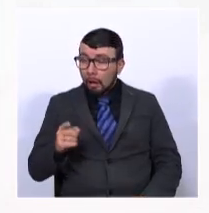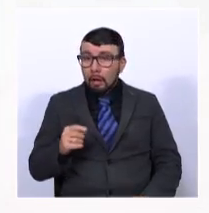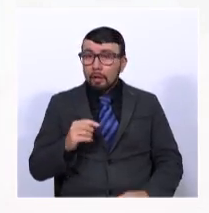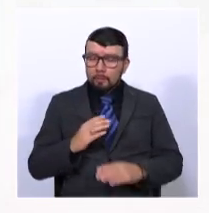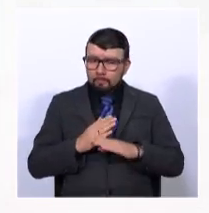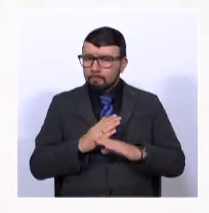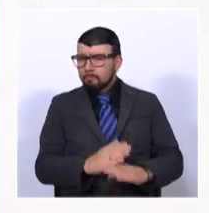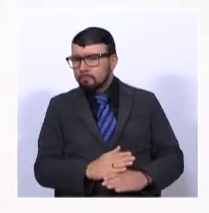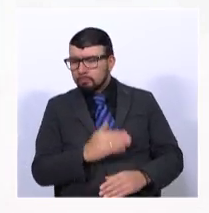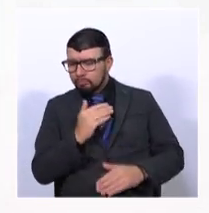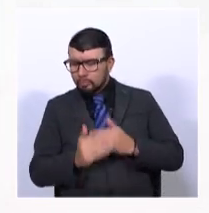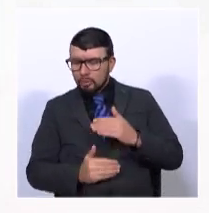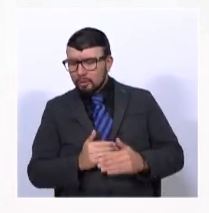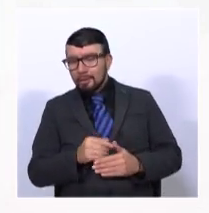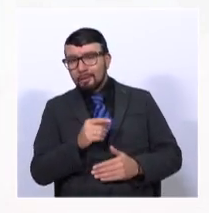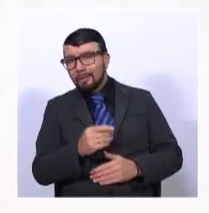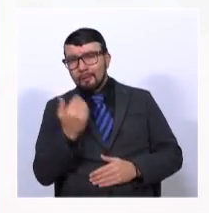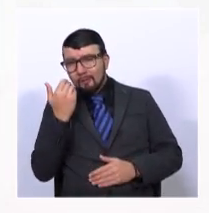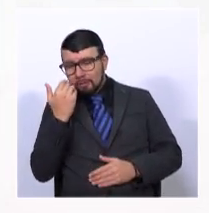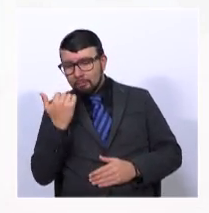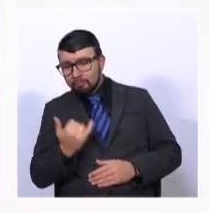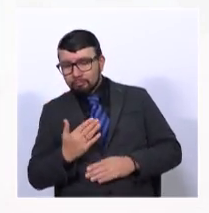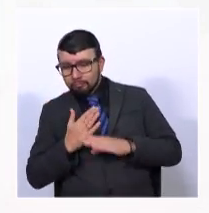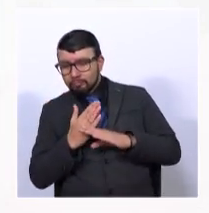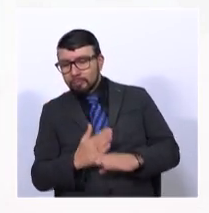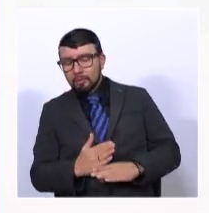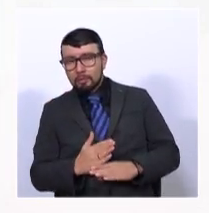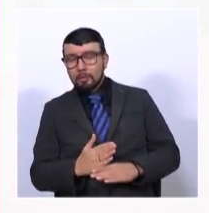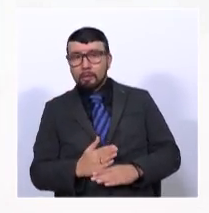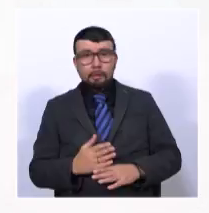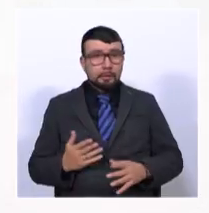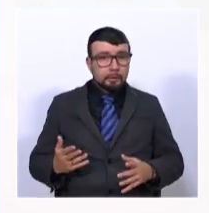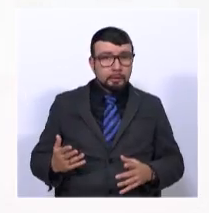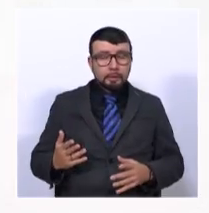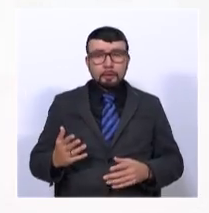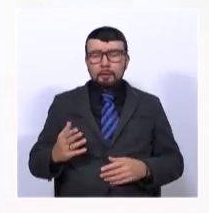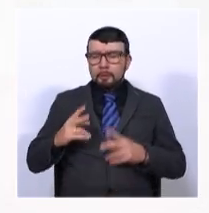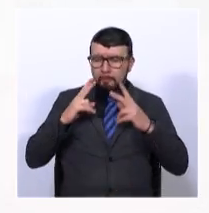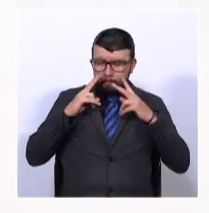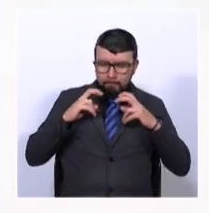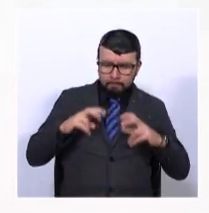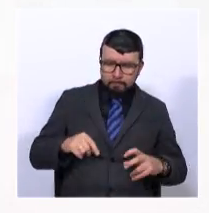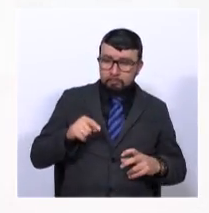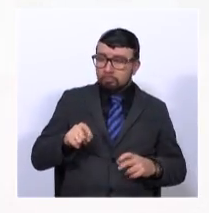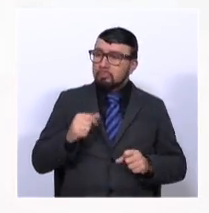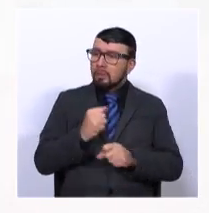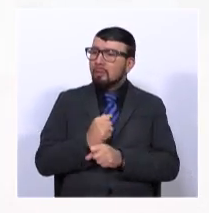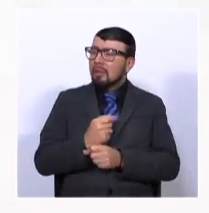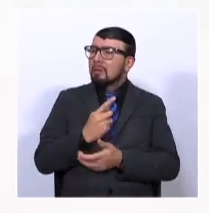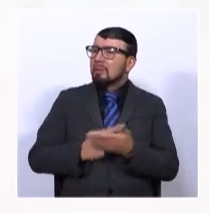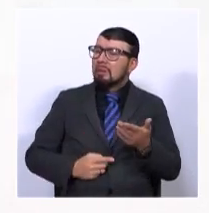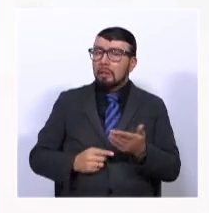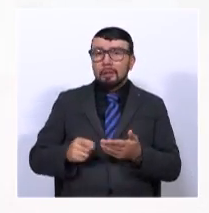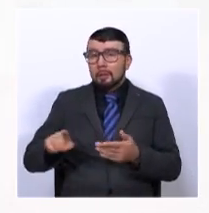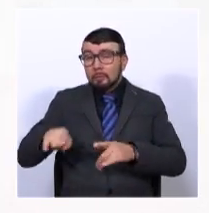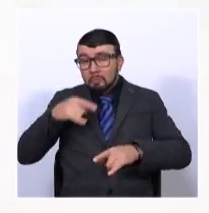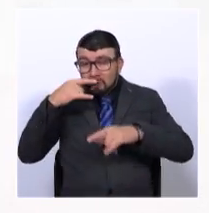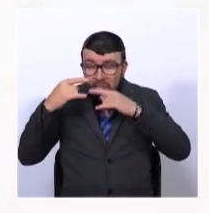de reflujo gastroesofágico, tenemos que tener muy presente la parte laboral, la parte alérgica,